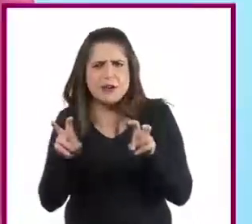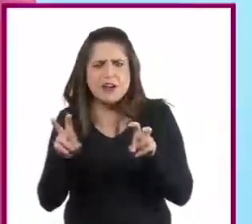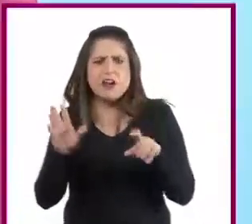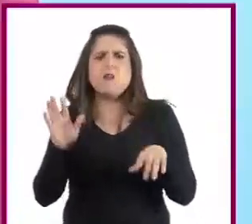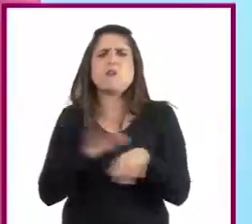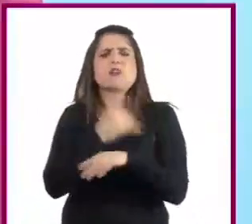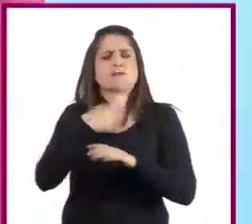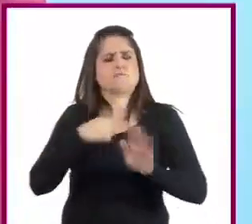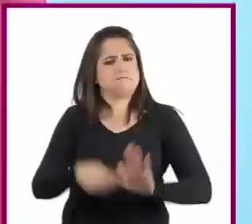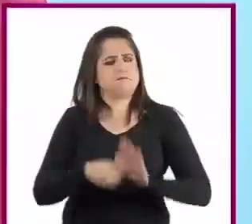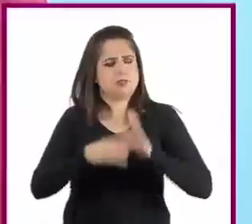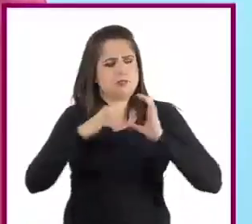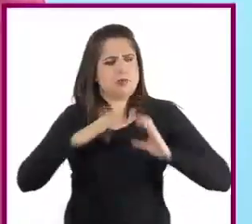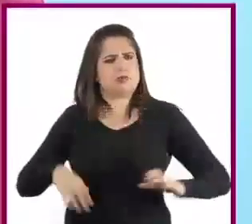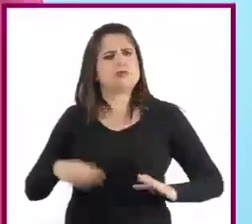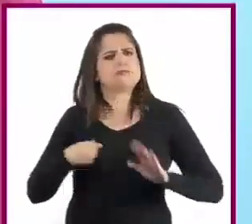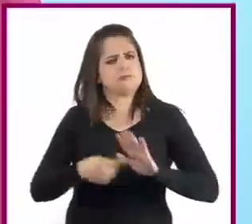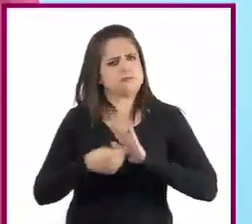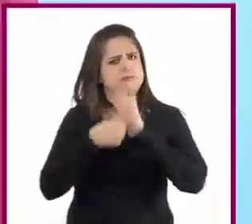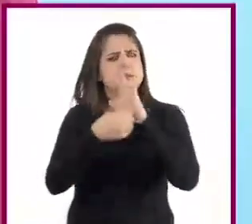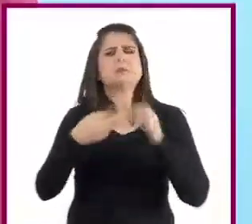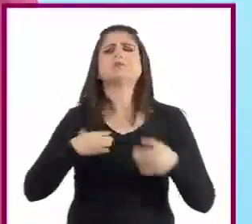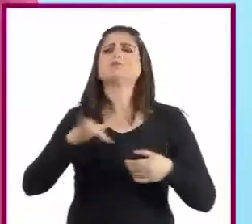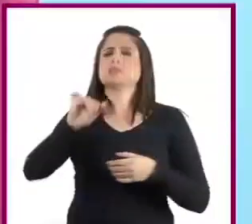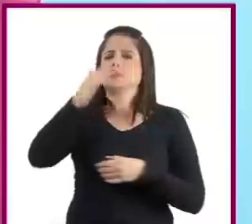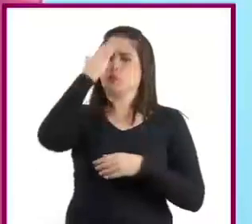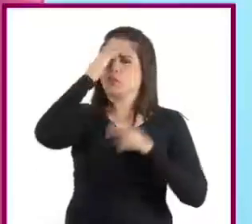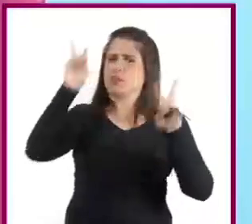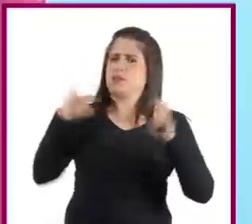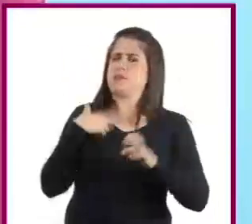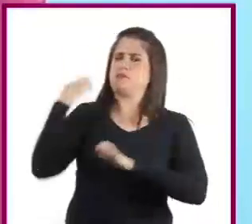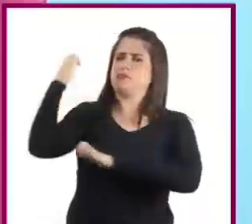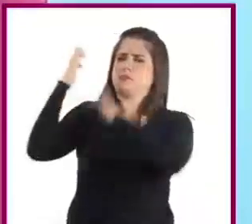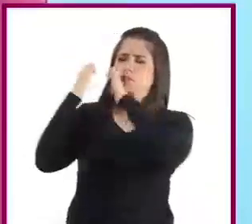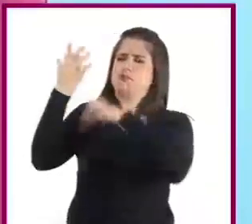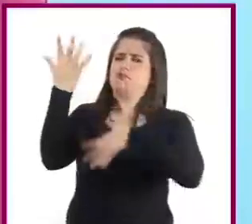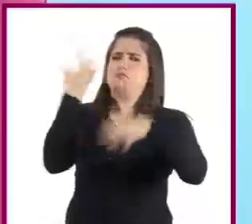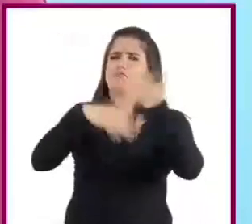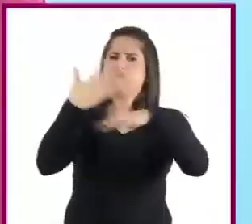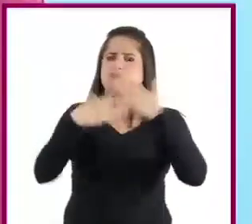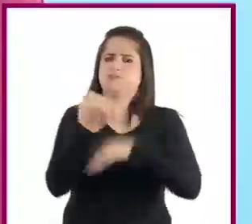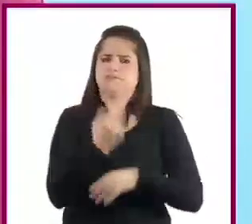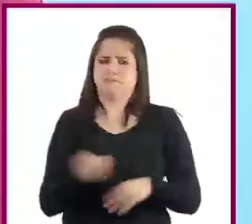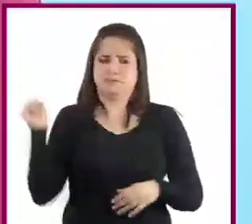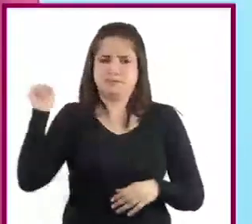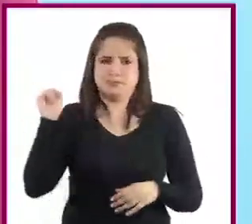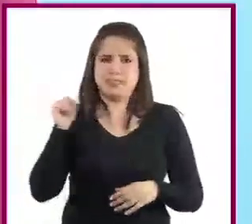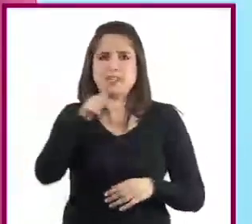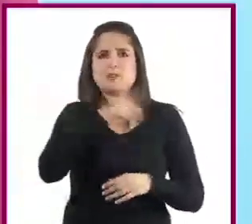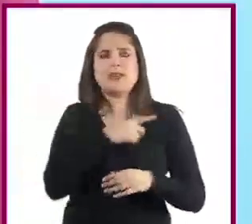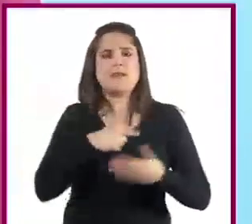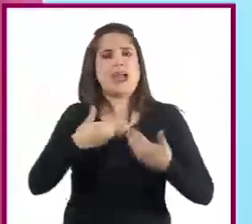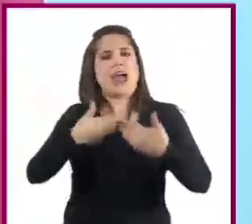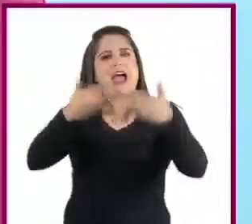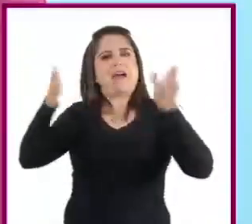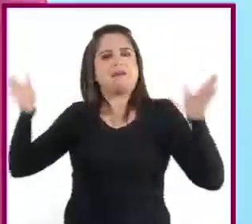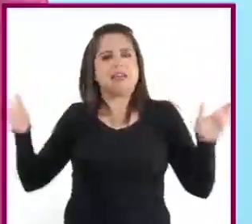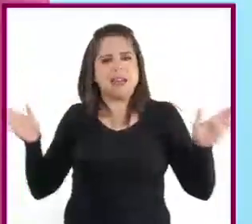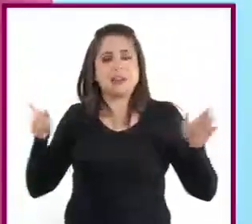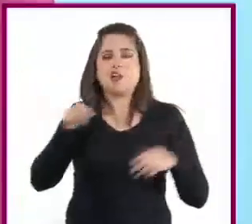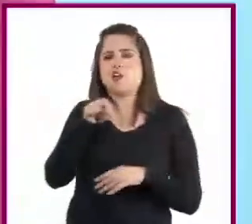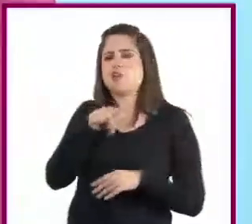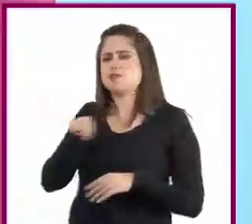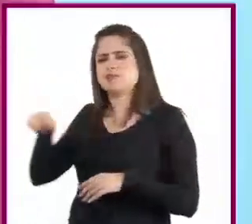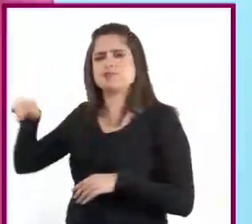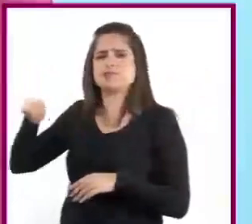no mostrar físicamente que lo conocemos? Cuando practiquen una exposición, realicen movimientos abiertos, caminen un poco y